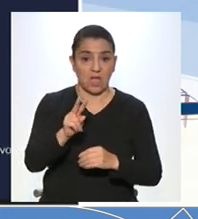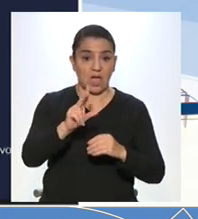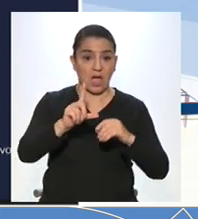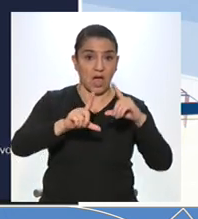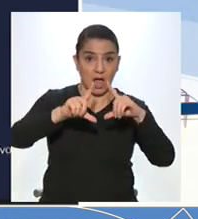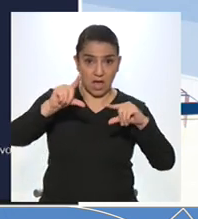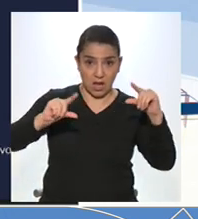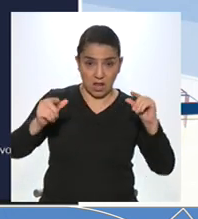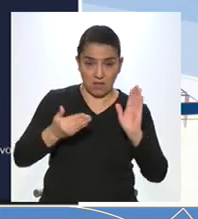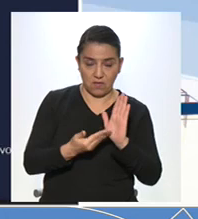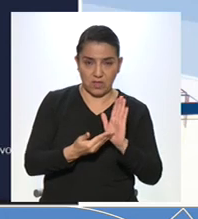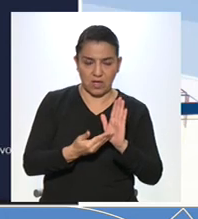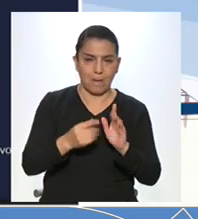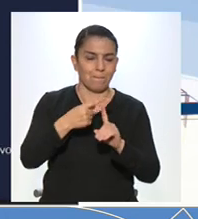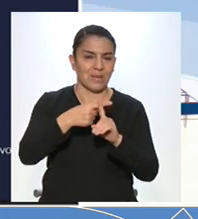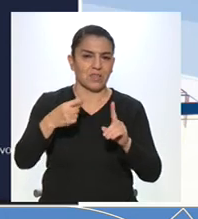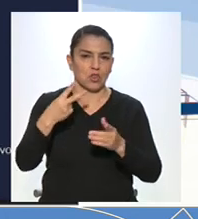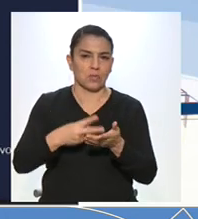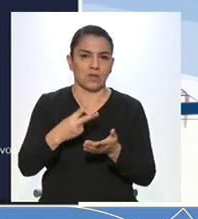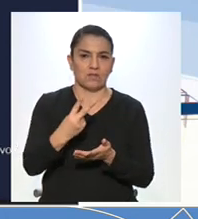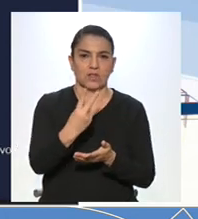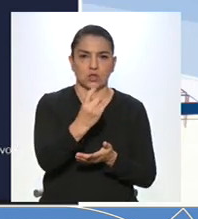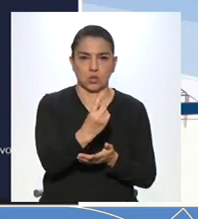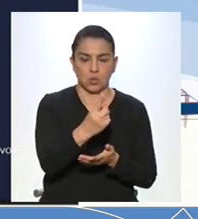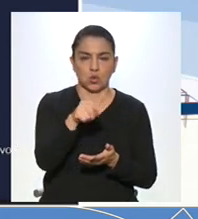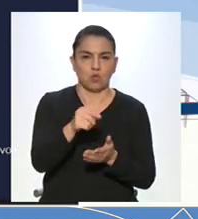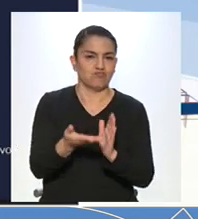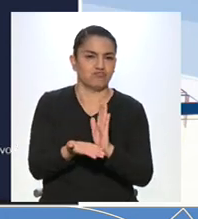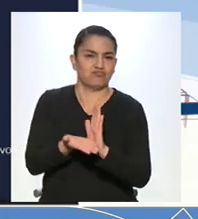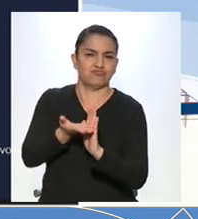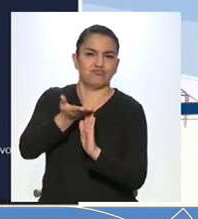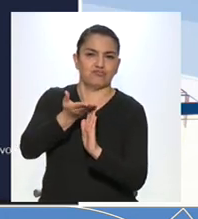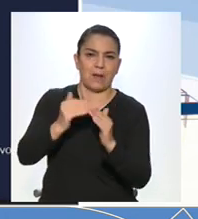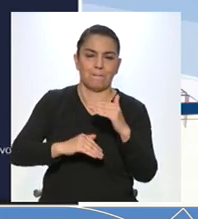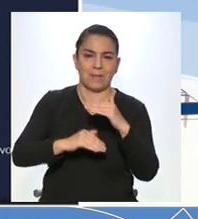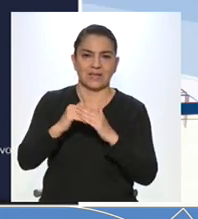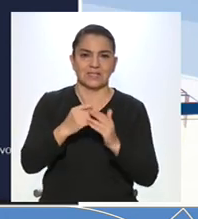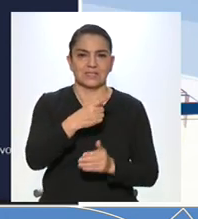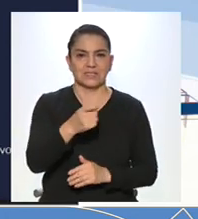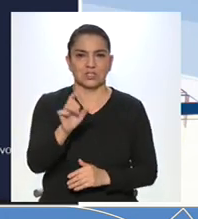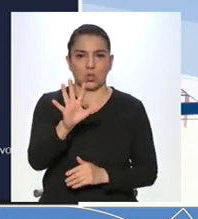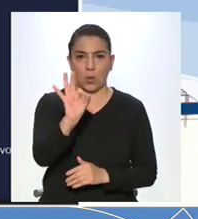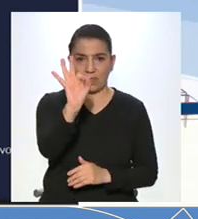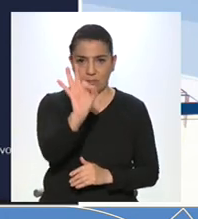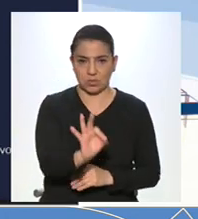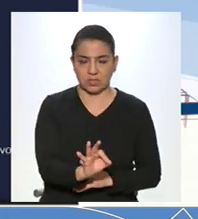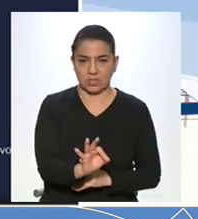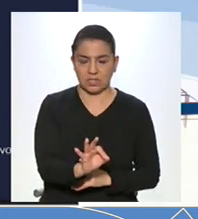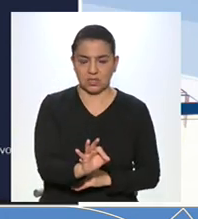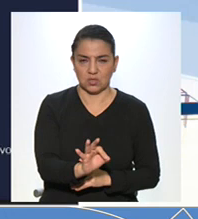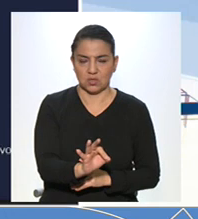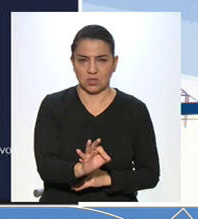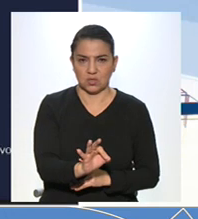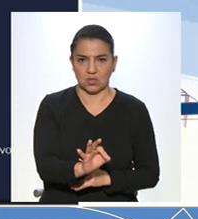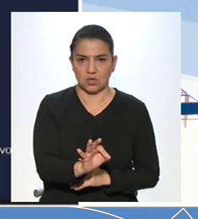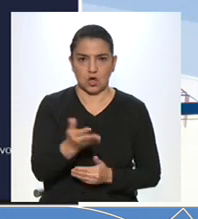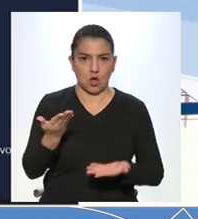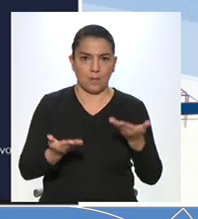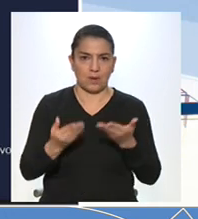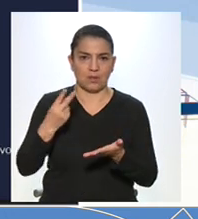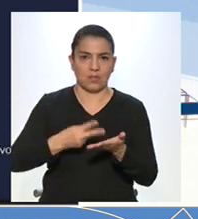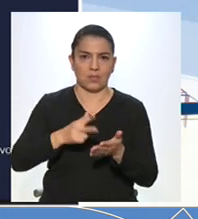mediados de 2021 alcanzó su máxima extensión, con activos que aumentaron del orden de 150% respecto de